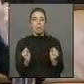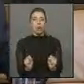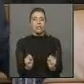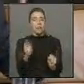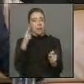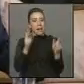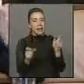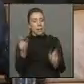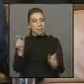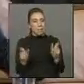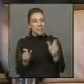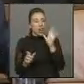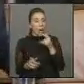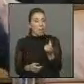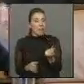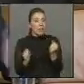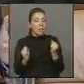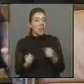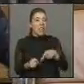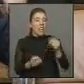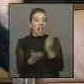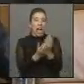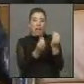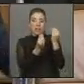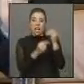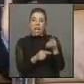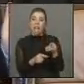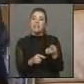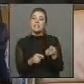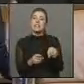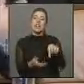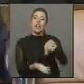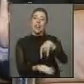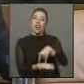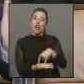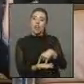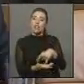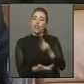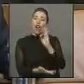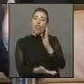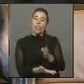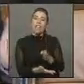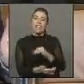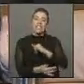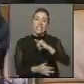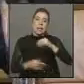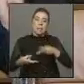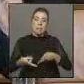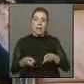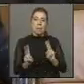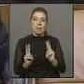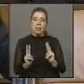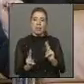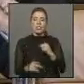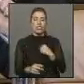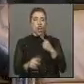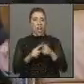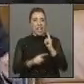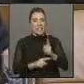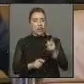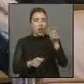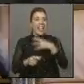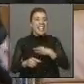para que la gente que no tiene lucas pueda capacitarse, es eso lo que este Parlamento no debe de seguir permitiendo. Que los hijos de los